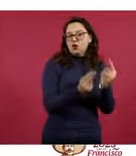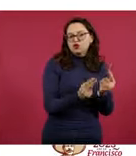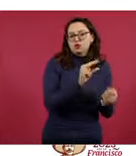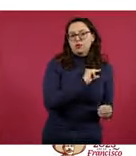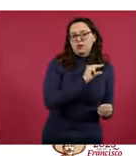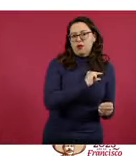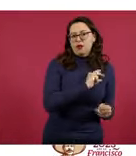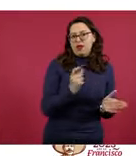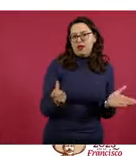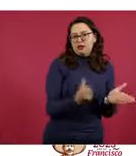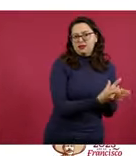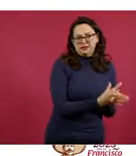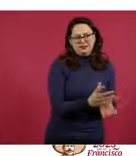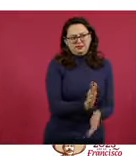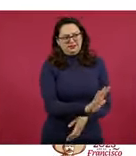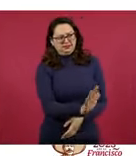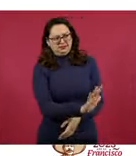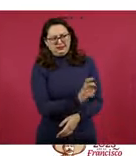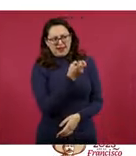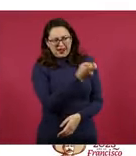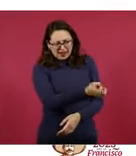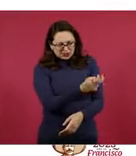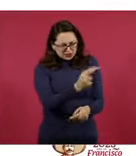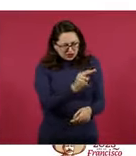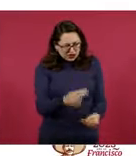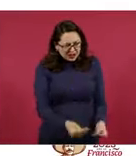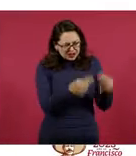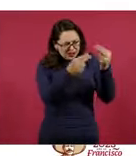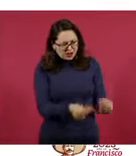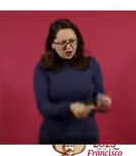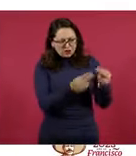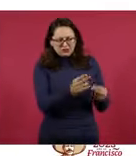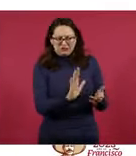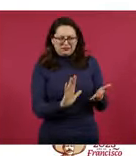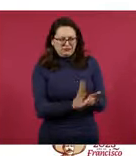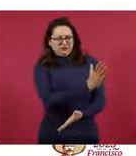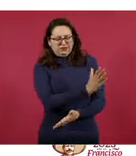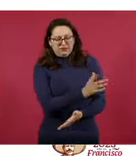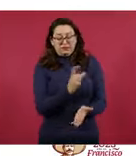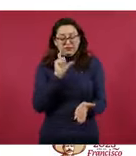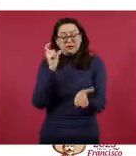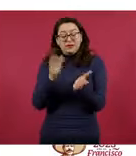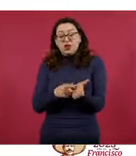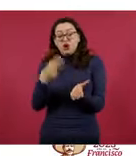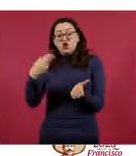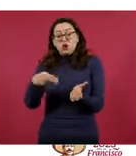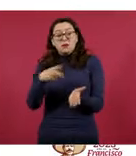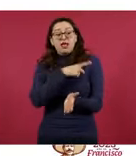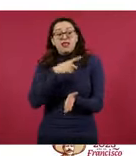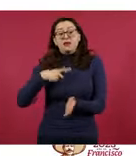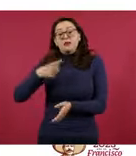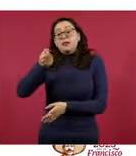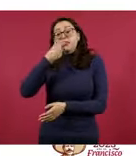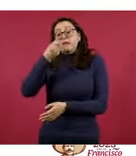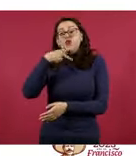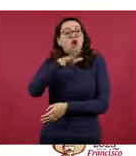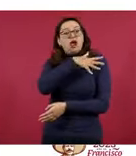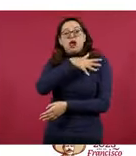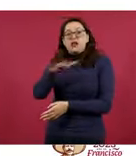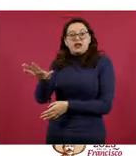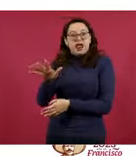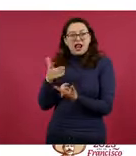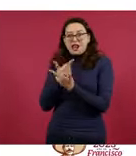y un medicamento, no el nombre comercial, porque eso era de las otras formas que tenía el mercado de indicar